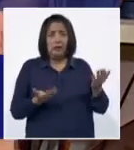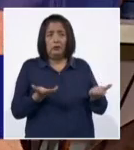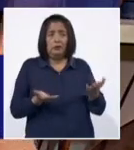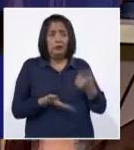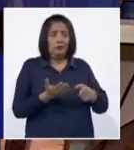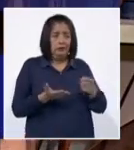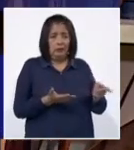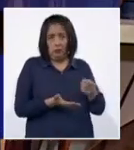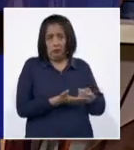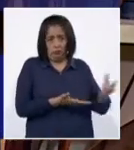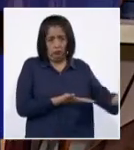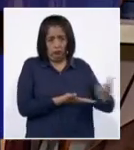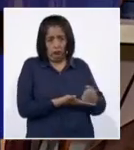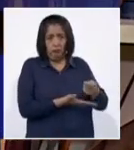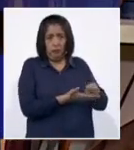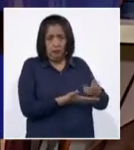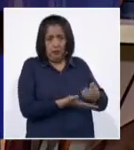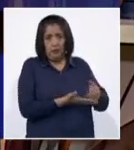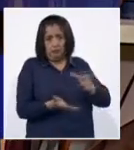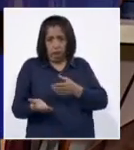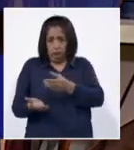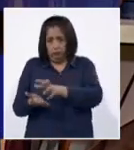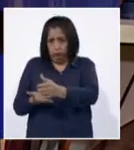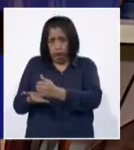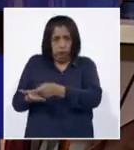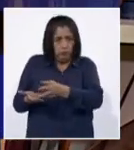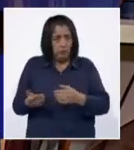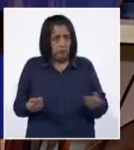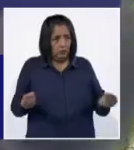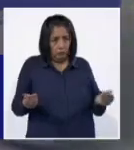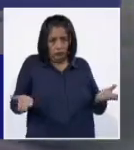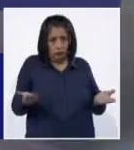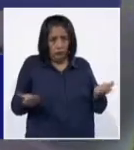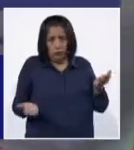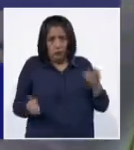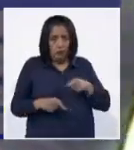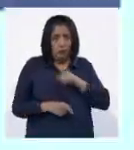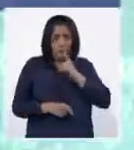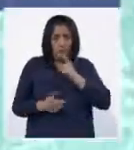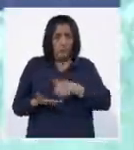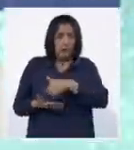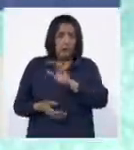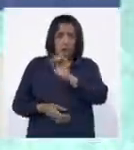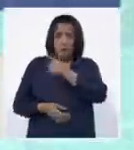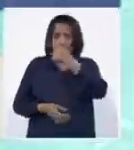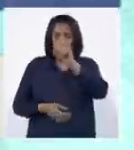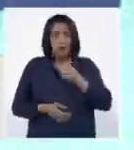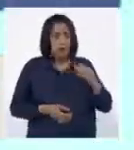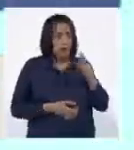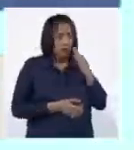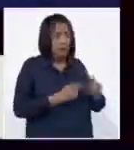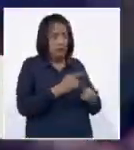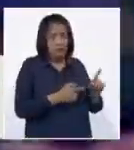base a lo que ellos ganan. Hay una proporción de dinero que evidentemente los va a distanciar. Si el papá gana 1 millón y la mamá gana